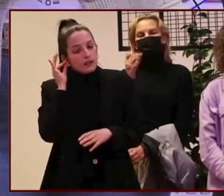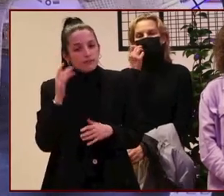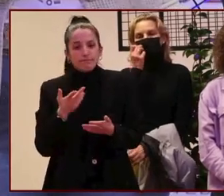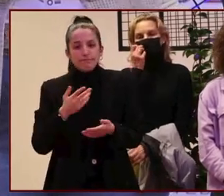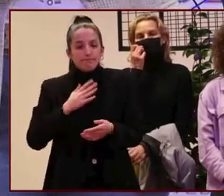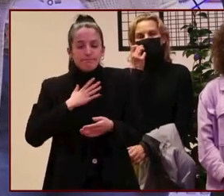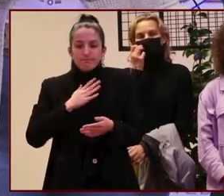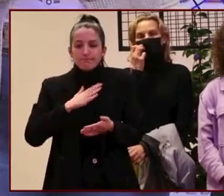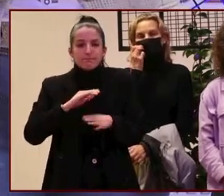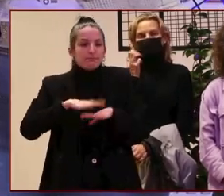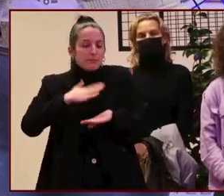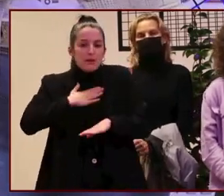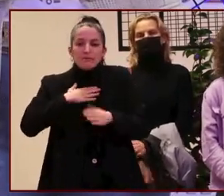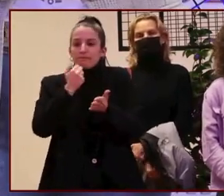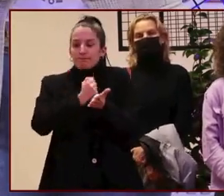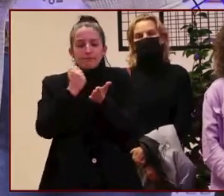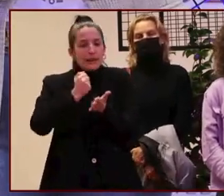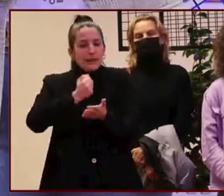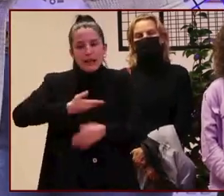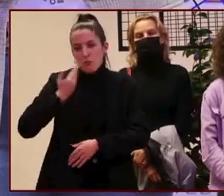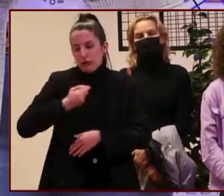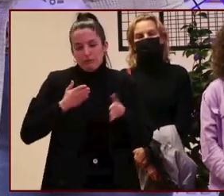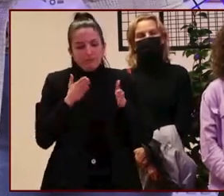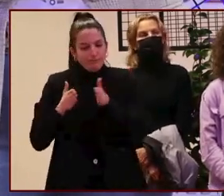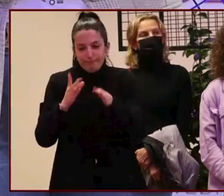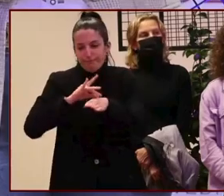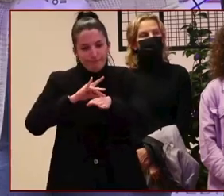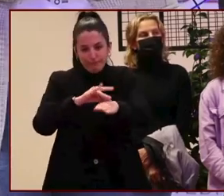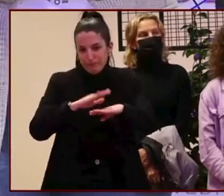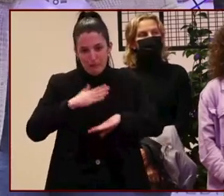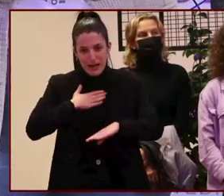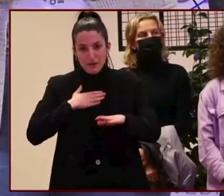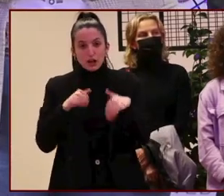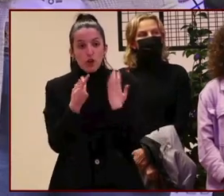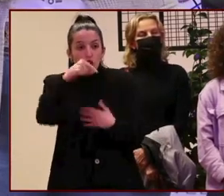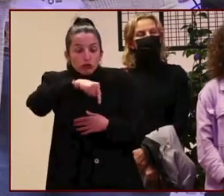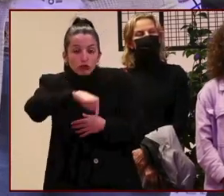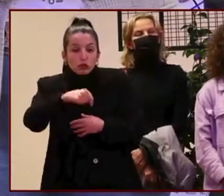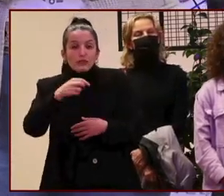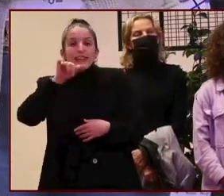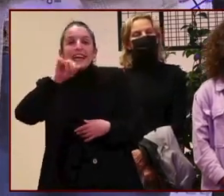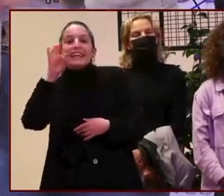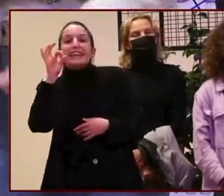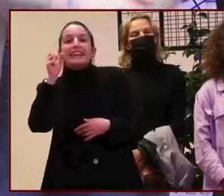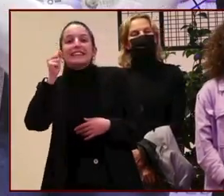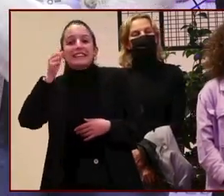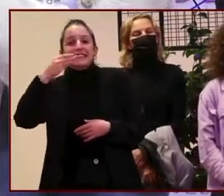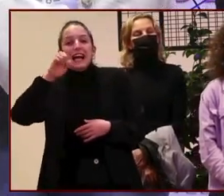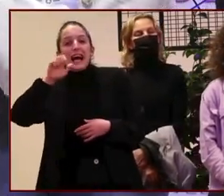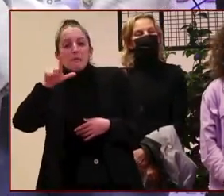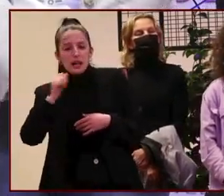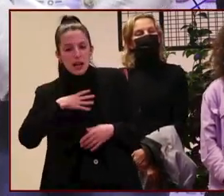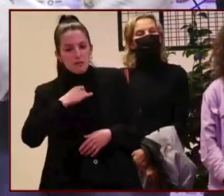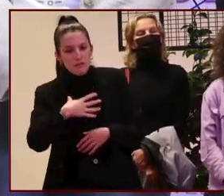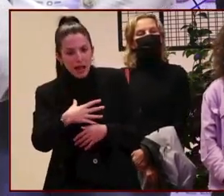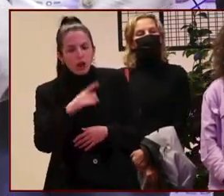o camiño e isabel blanco que ose nos acompaña y eso me escribe carmen las